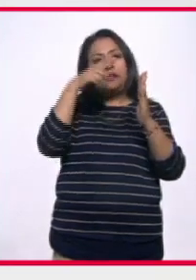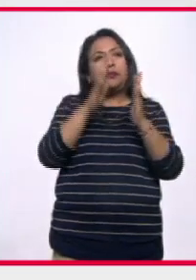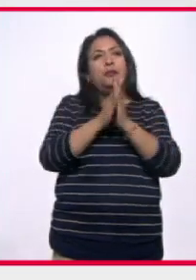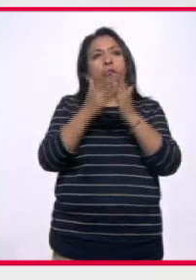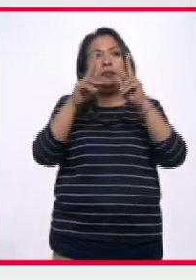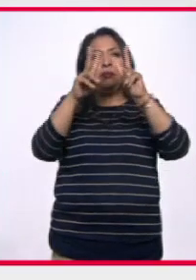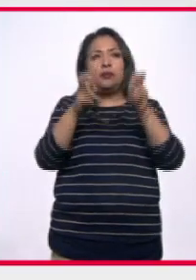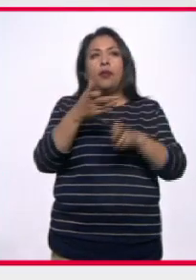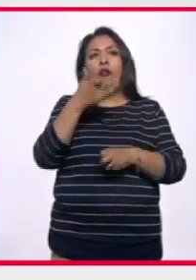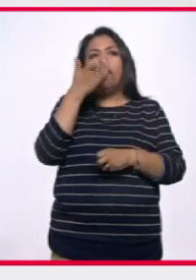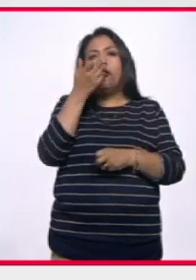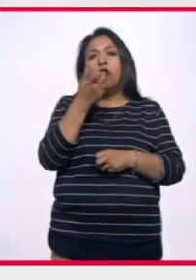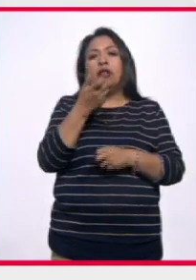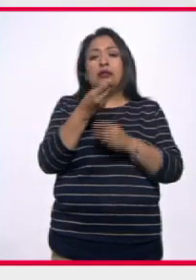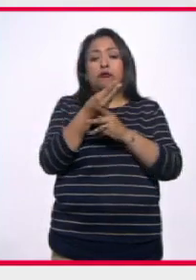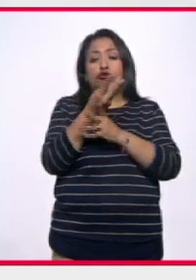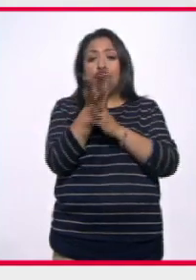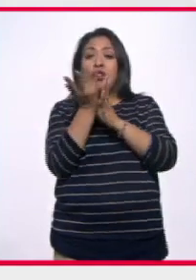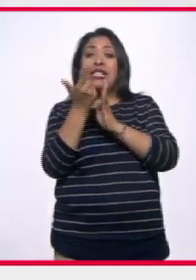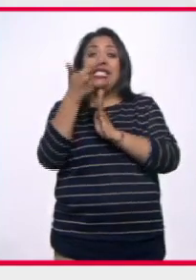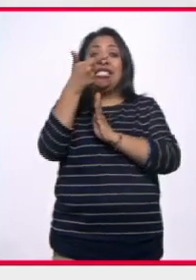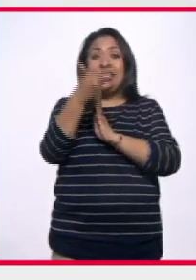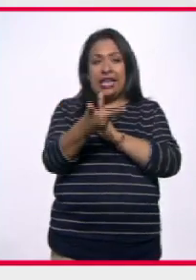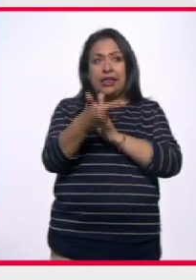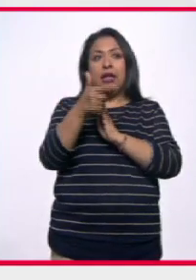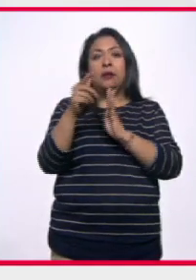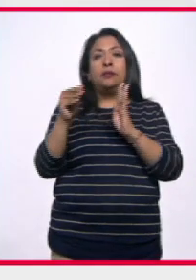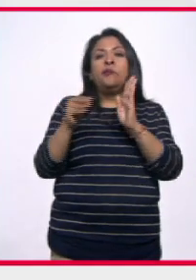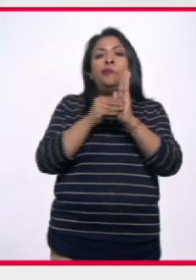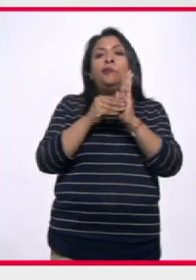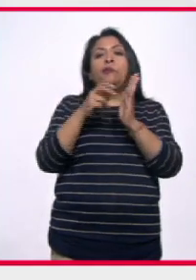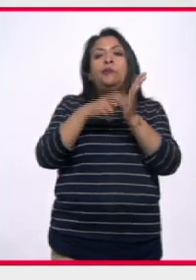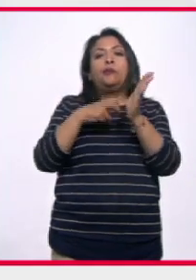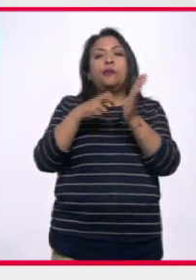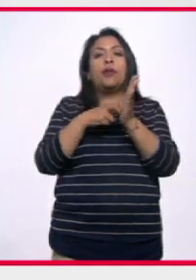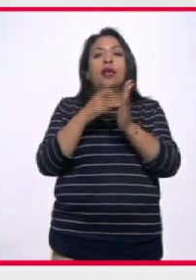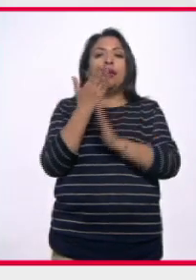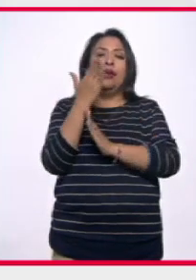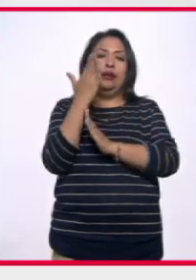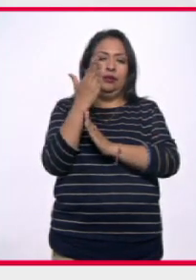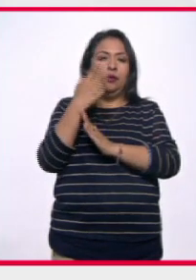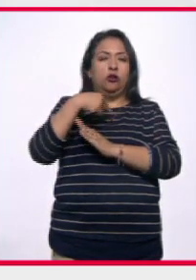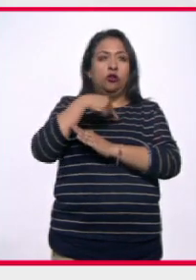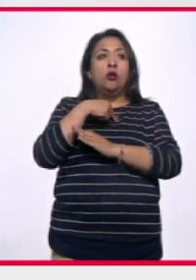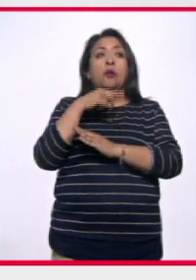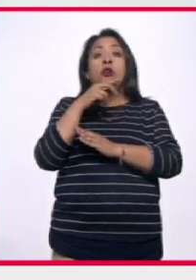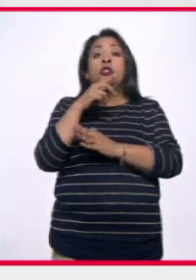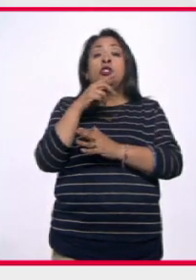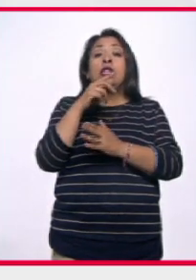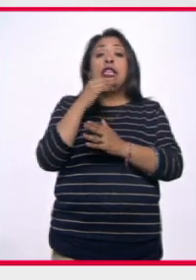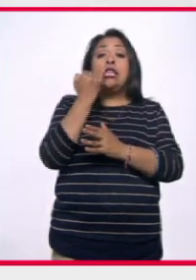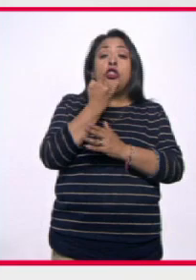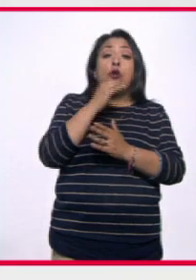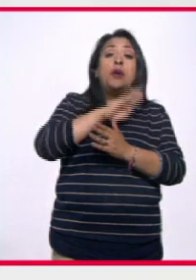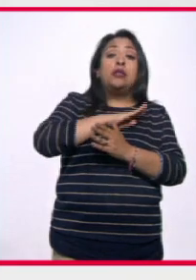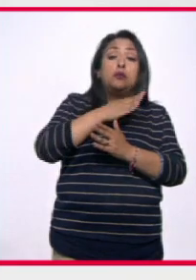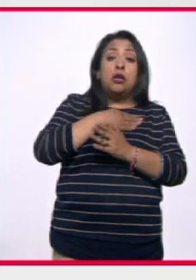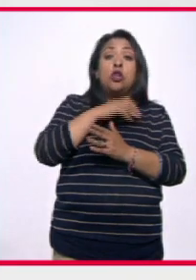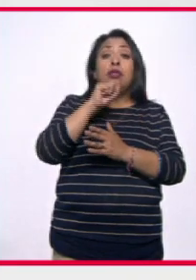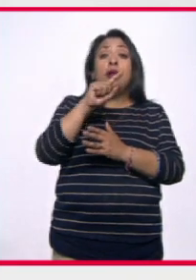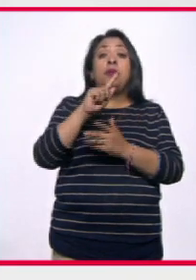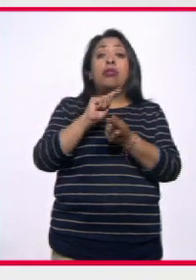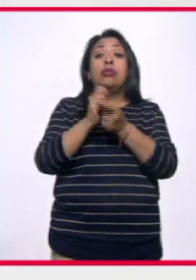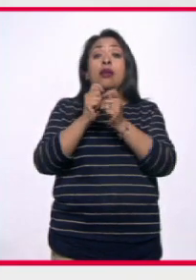flores de siete pétalos este volumen publicado por ediciones del espejo somos está escrito en español y en siete lenguas